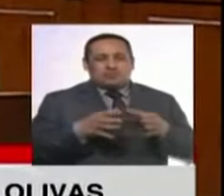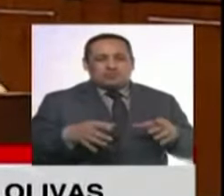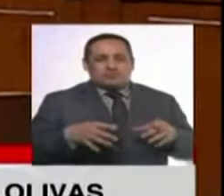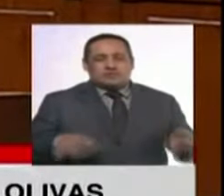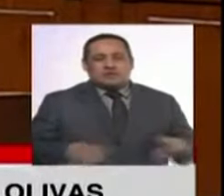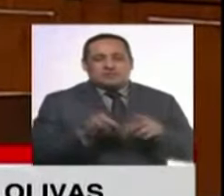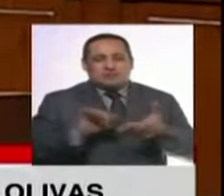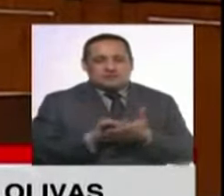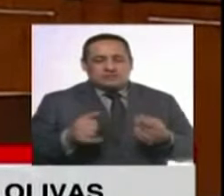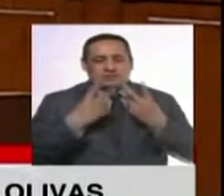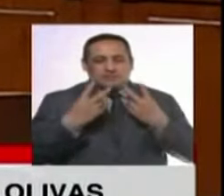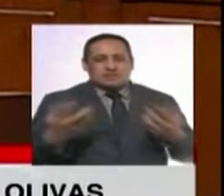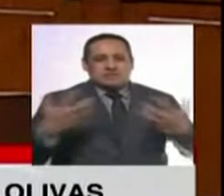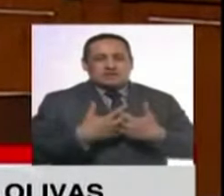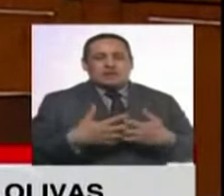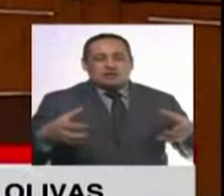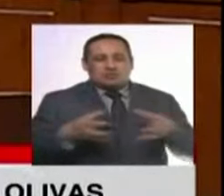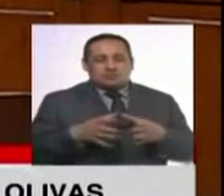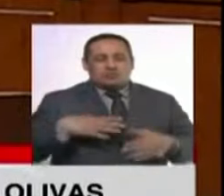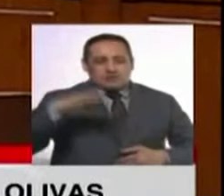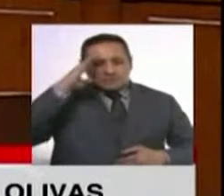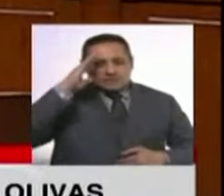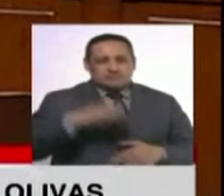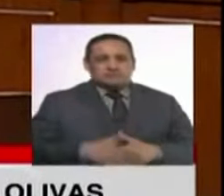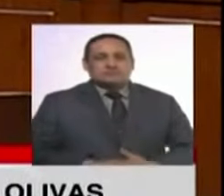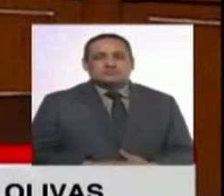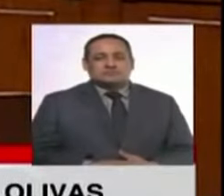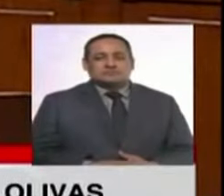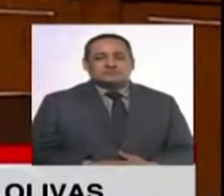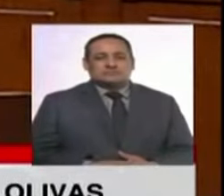que deben integrar el cuerpo policial